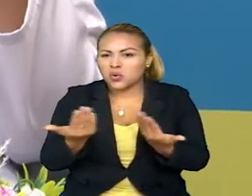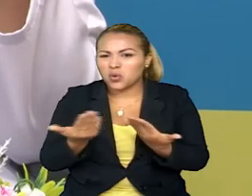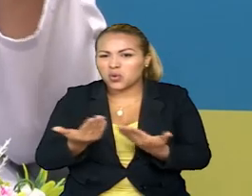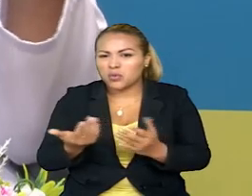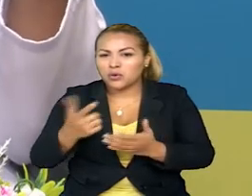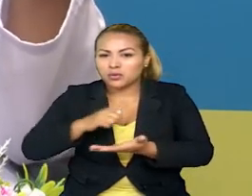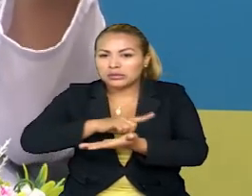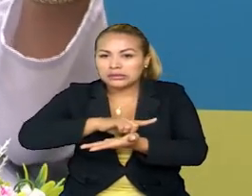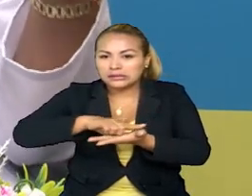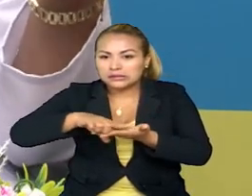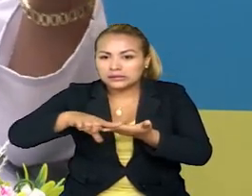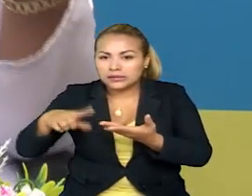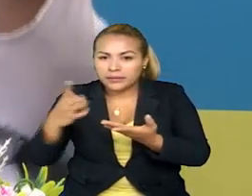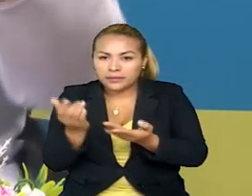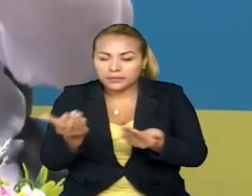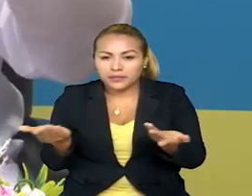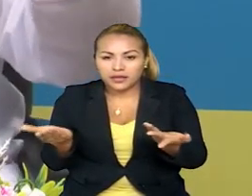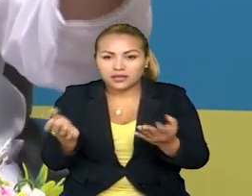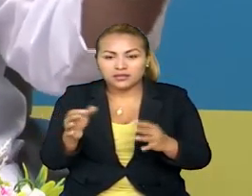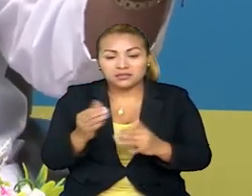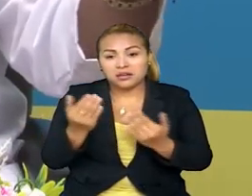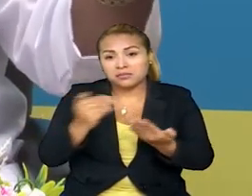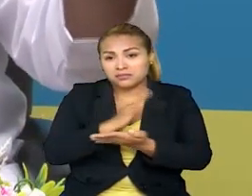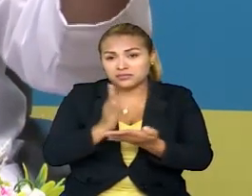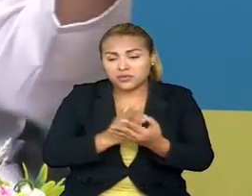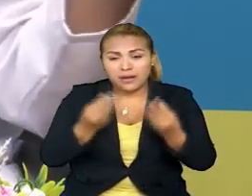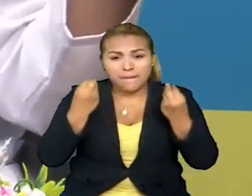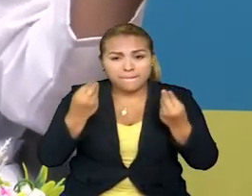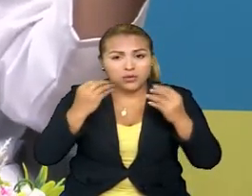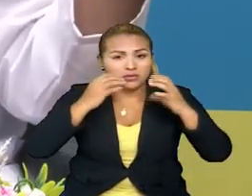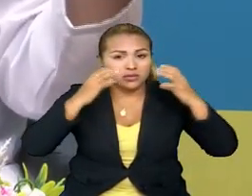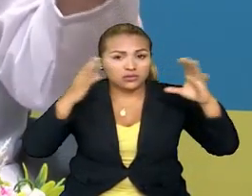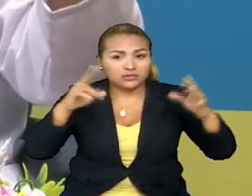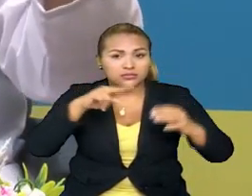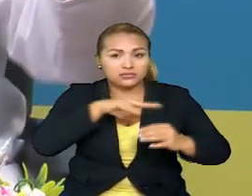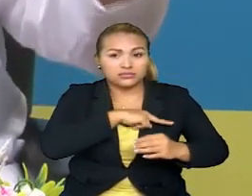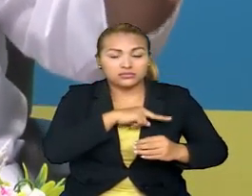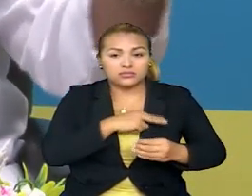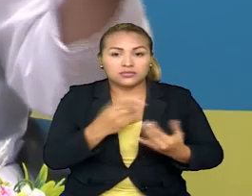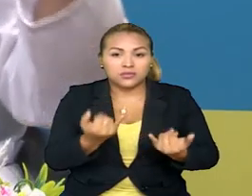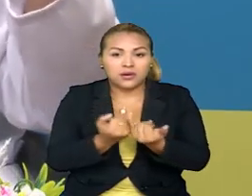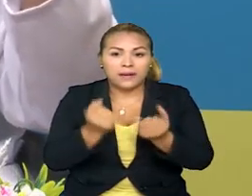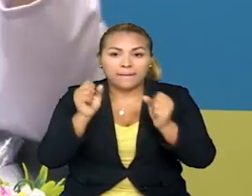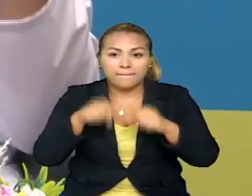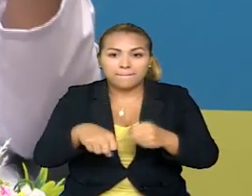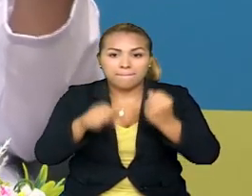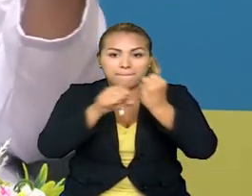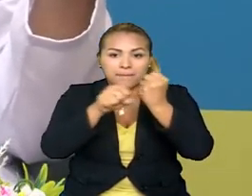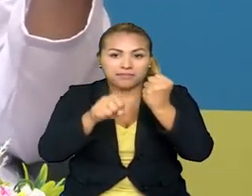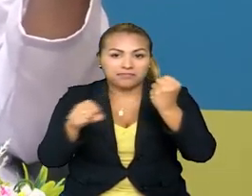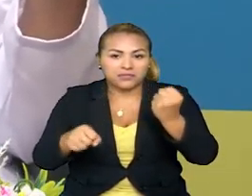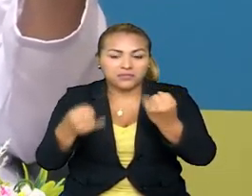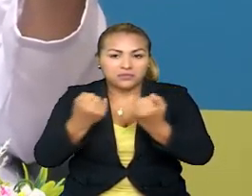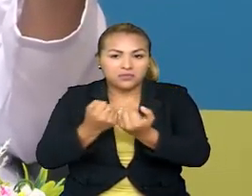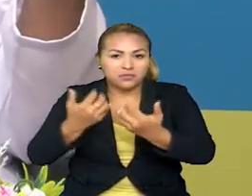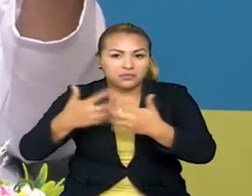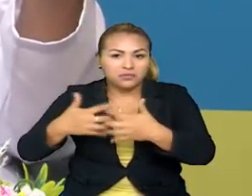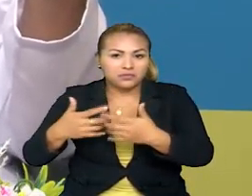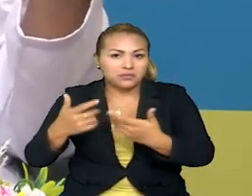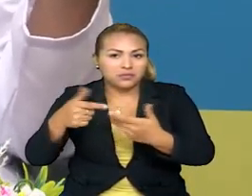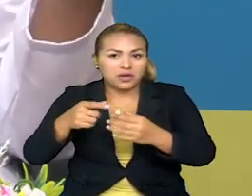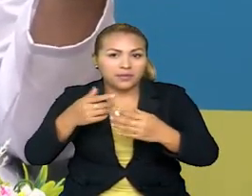existen muchos medios que es necesario que sea para propagandas de máquina dios o no para consumir